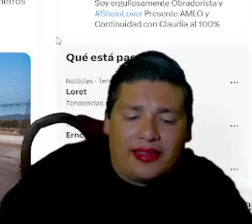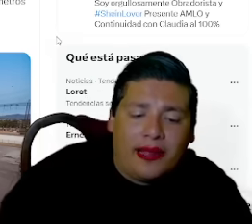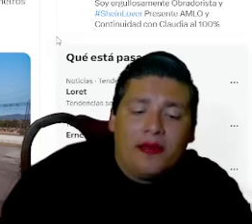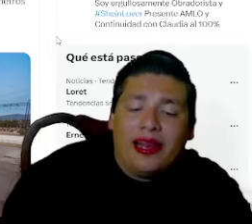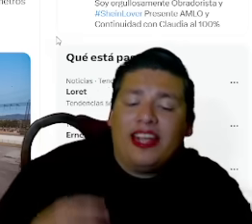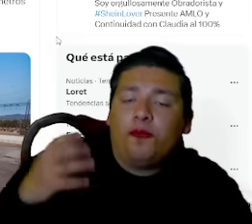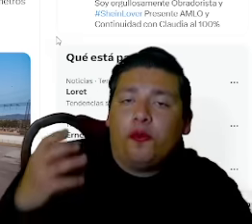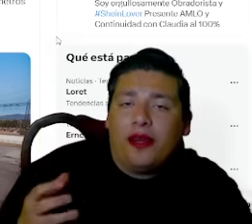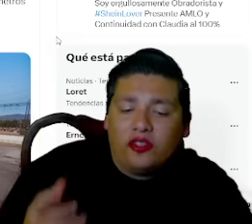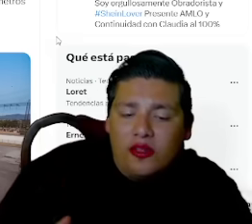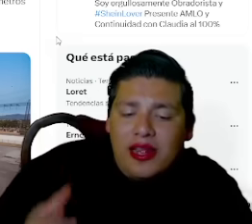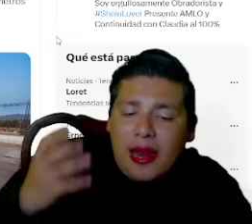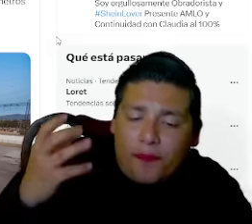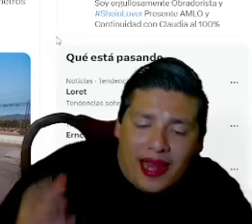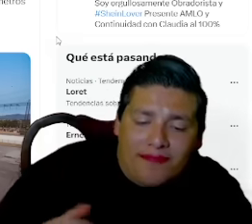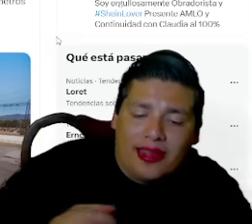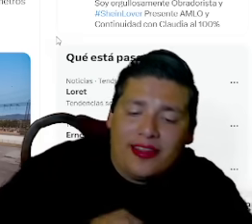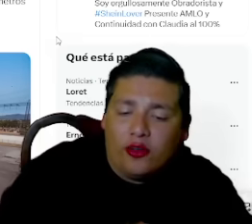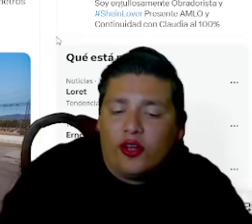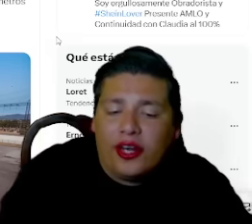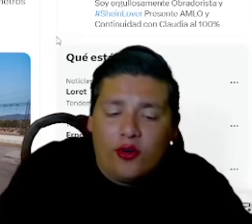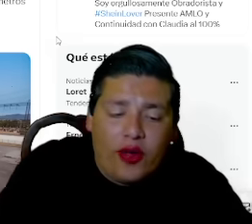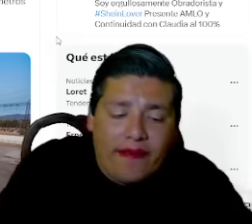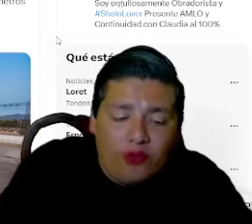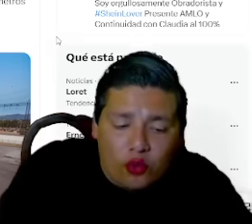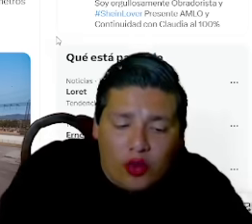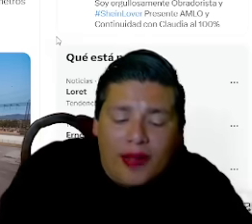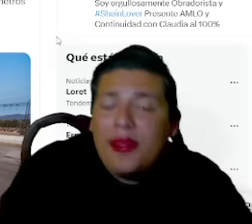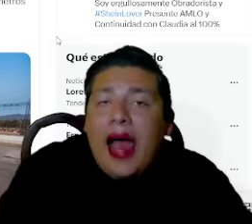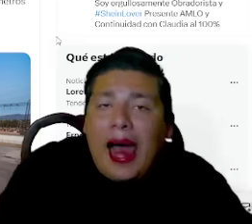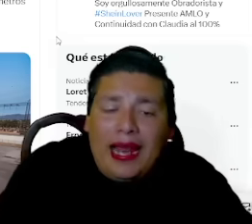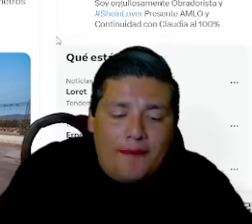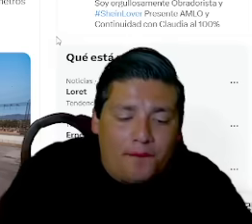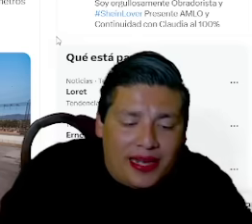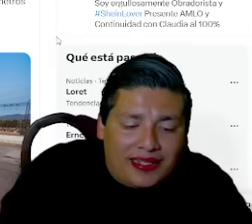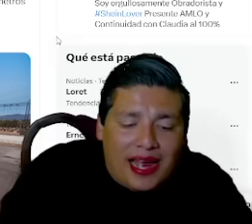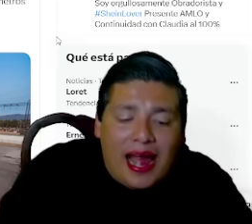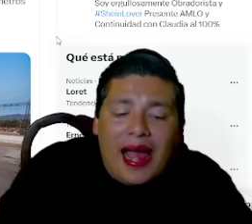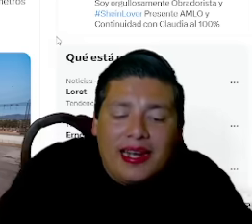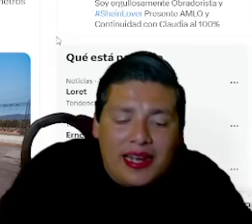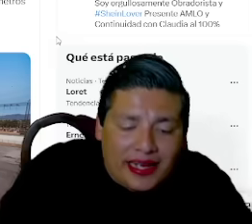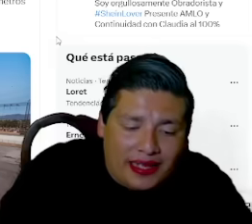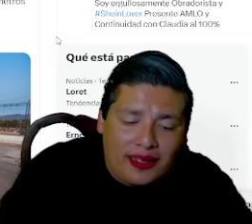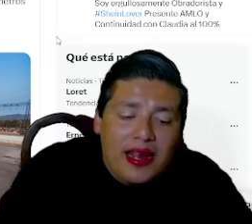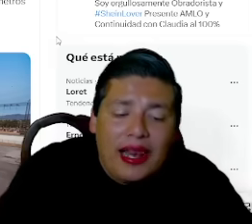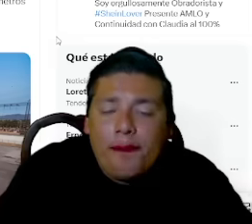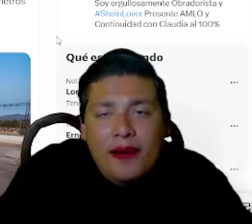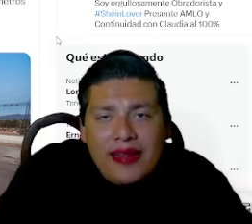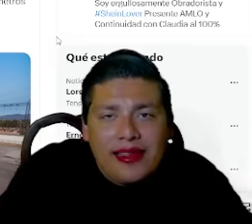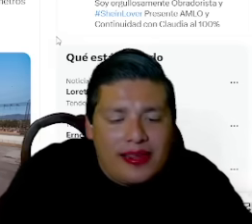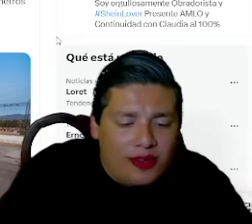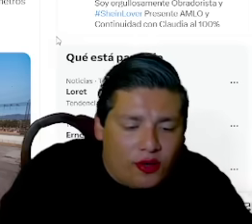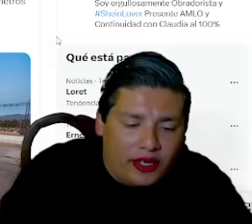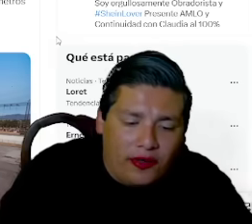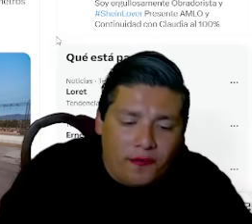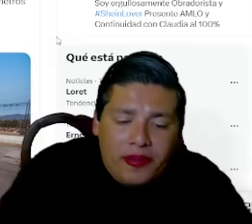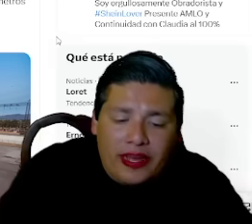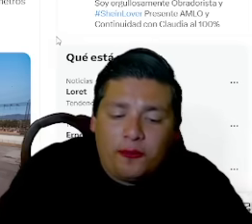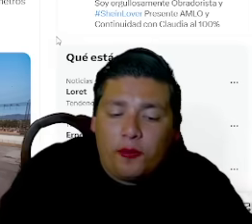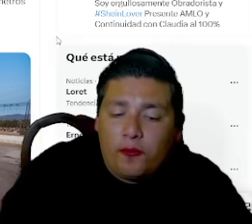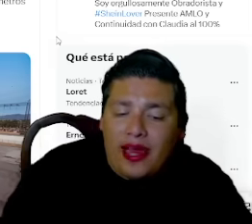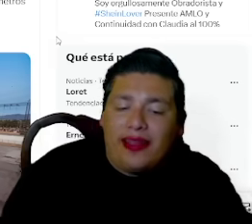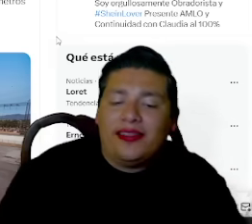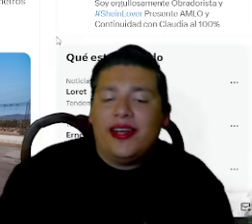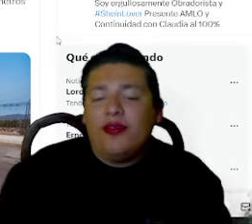Obrador decreta la expropiación de la planta de hidrógeno en Tula a la empresa Air Liquide. La planta de